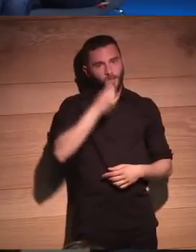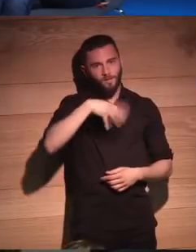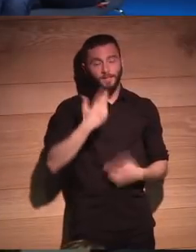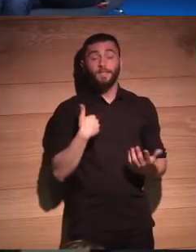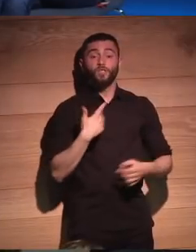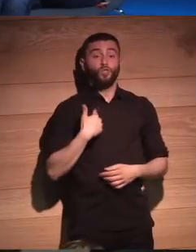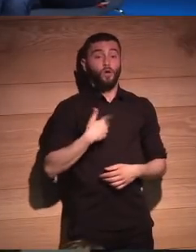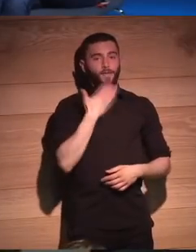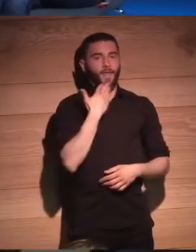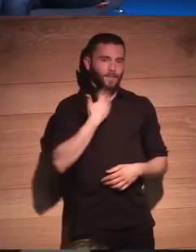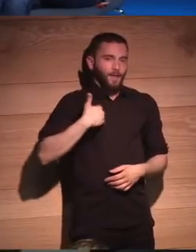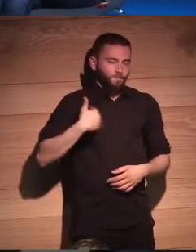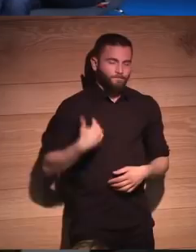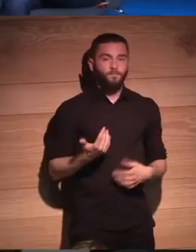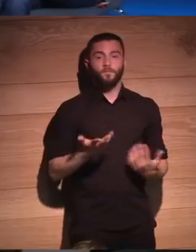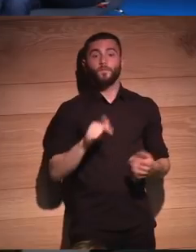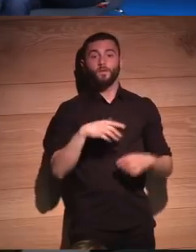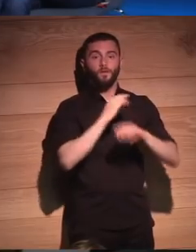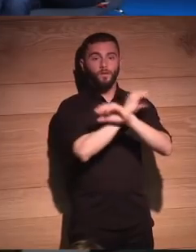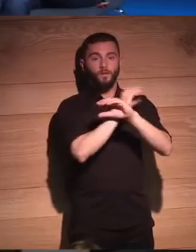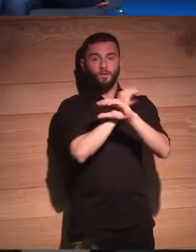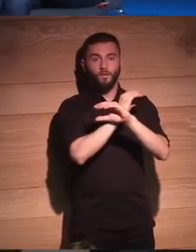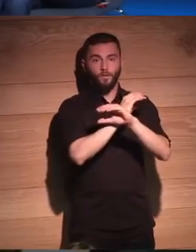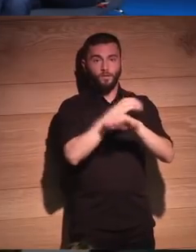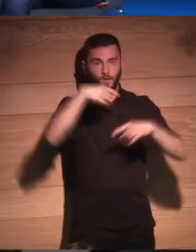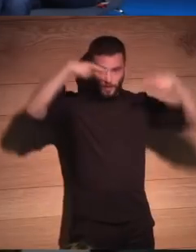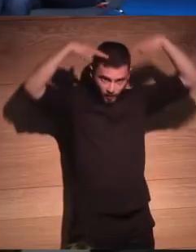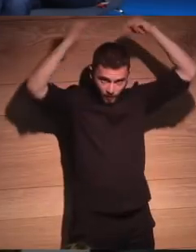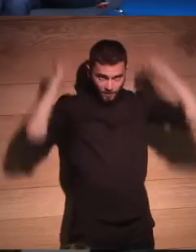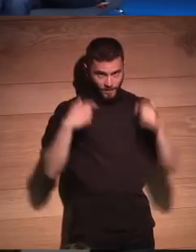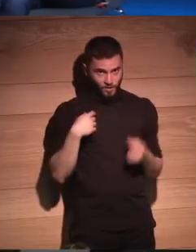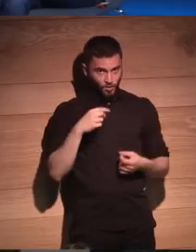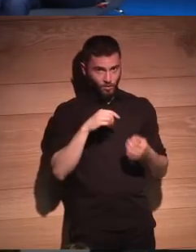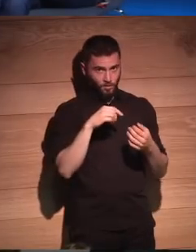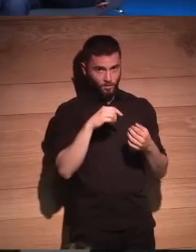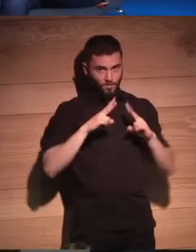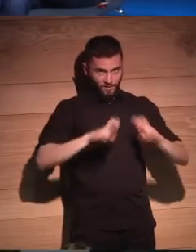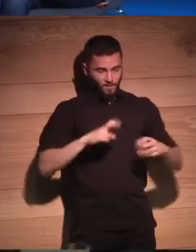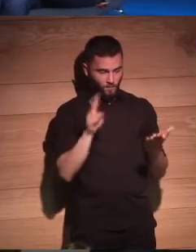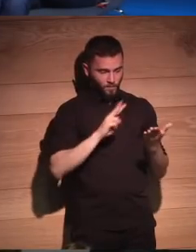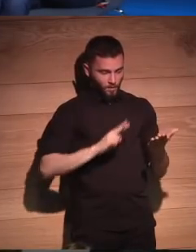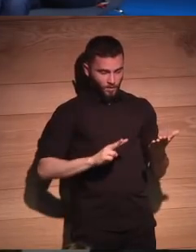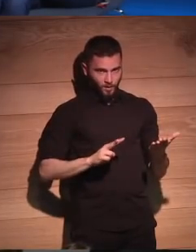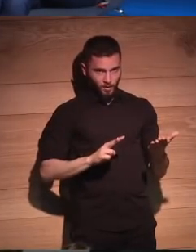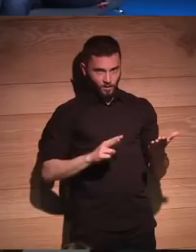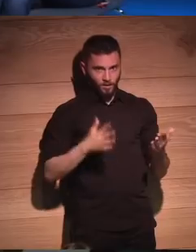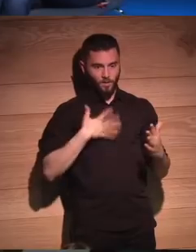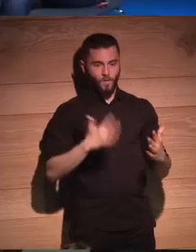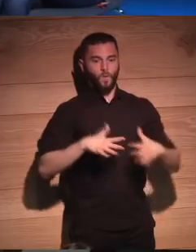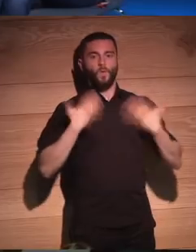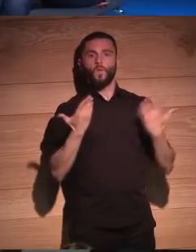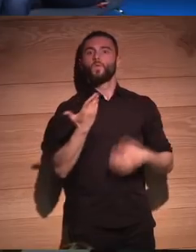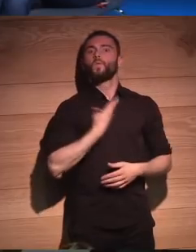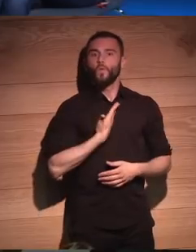cierta edad, es decir, que los tebeos de Batman primeros que leí, yo creo recordar, el primero que me marcó, digamos, de impresionarme de chaval en